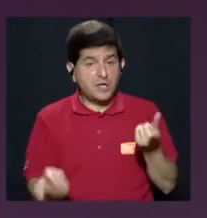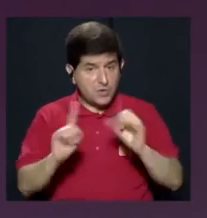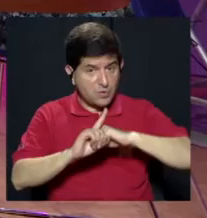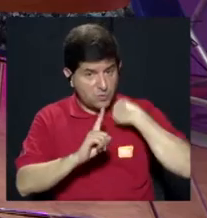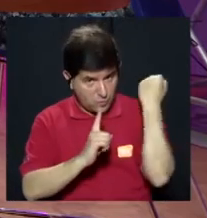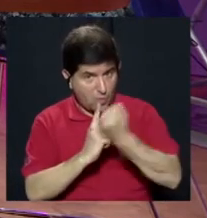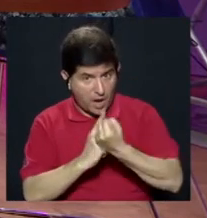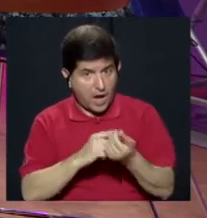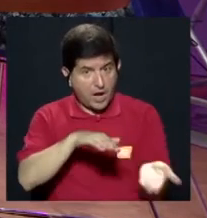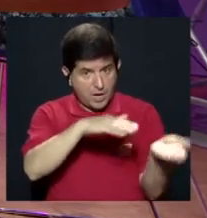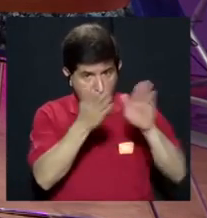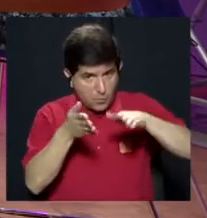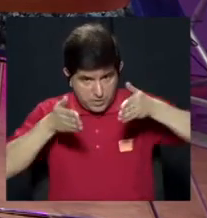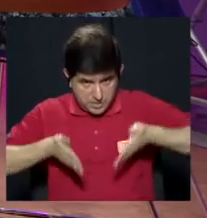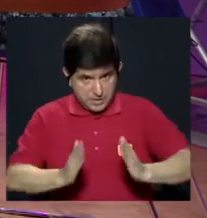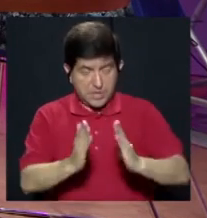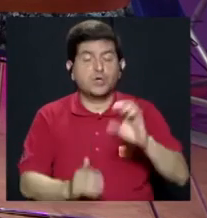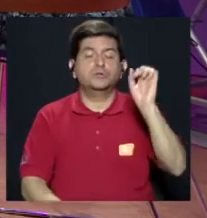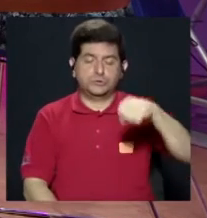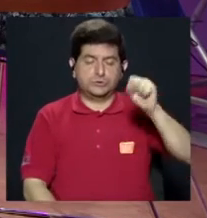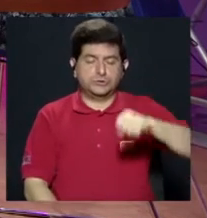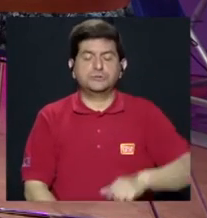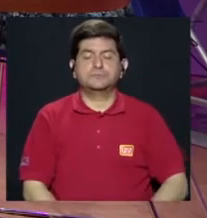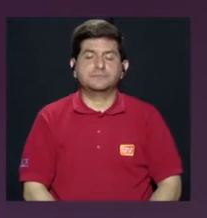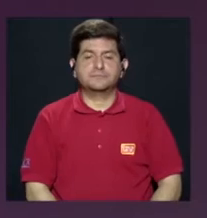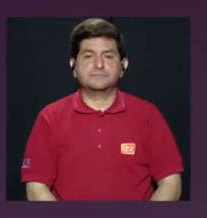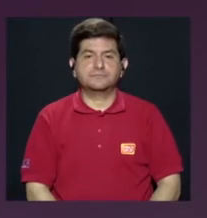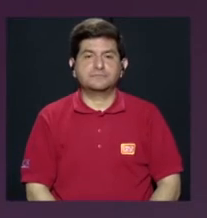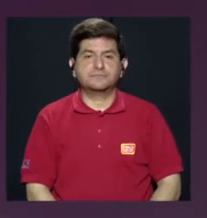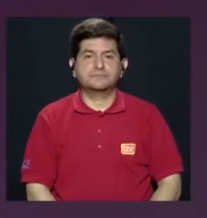también perdió a su bebé Samuel. Sí, entonces